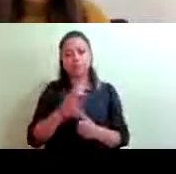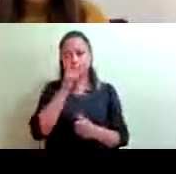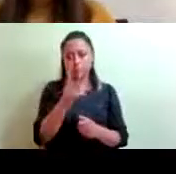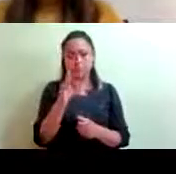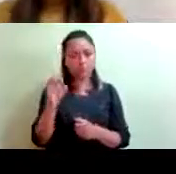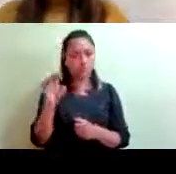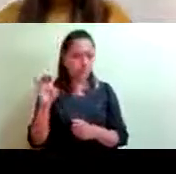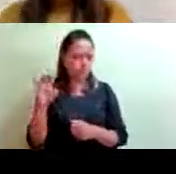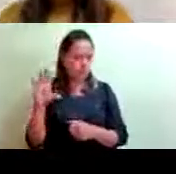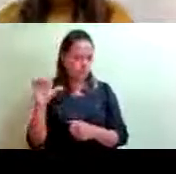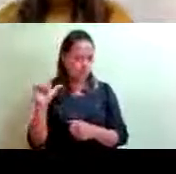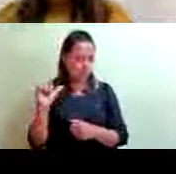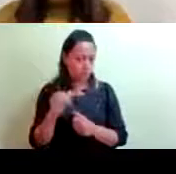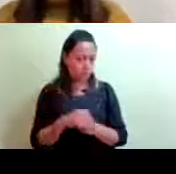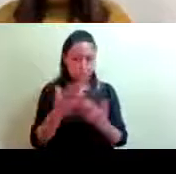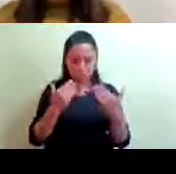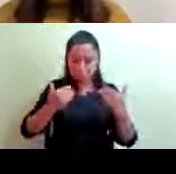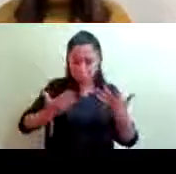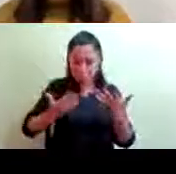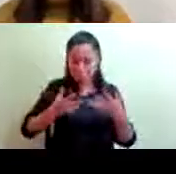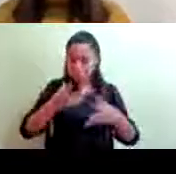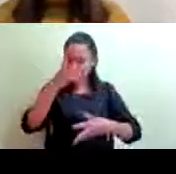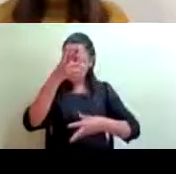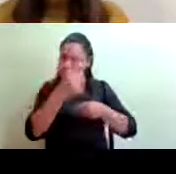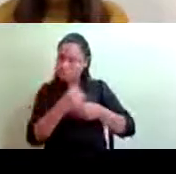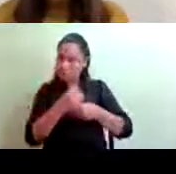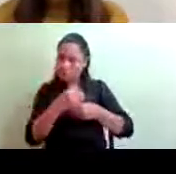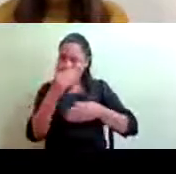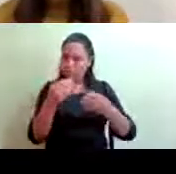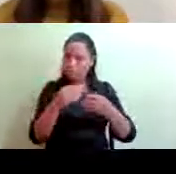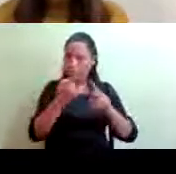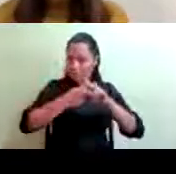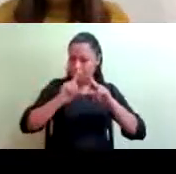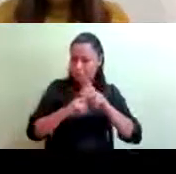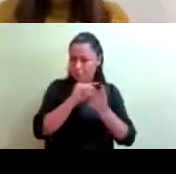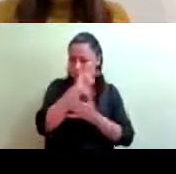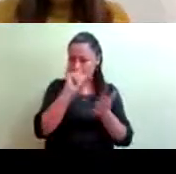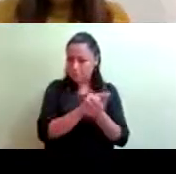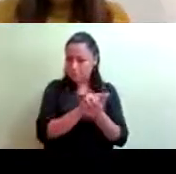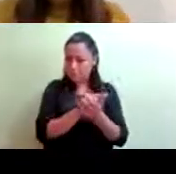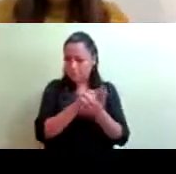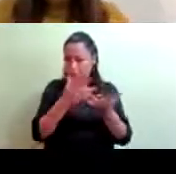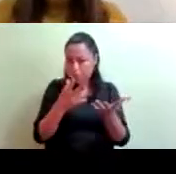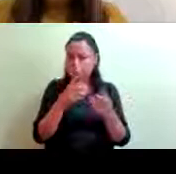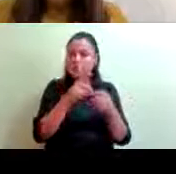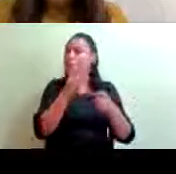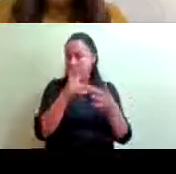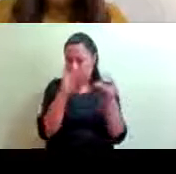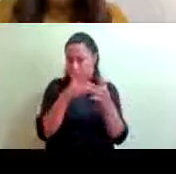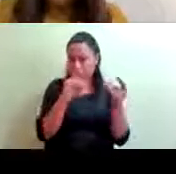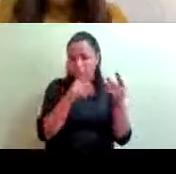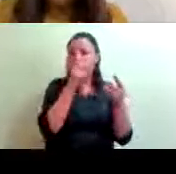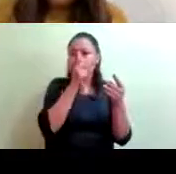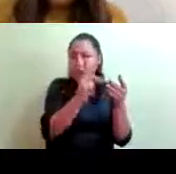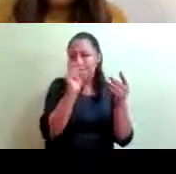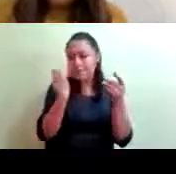existe en el conjunto de términos que al principio de la ley se enuncian como con sus definiciones, no aparece la palabra cuenca más que como parte de una